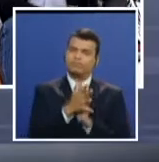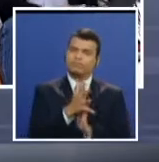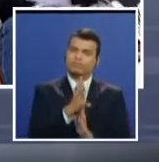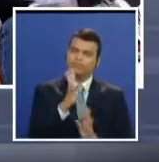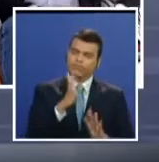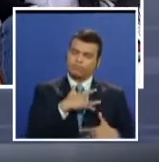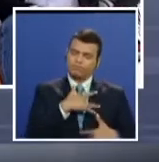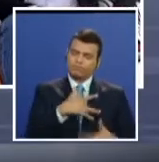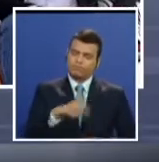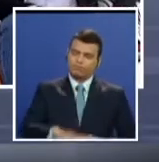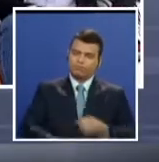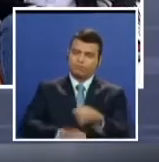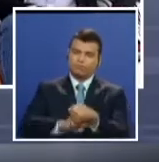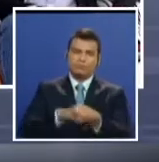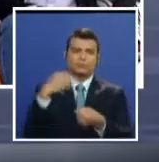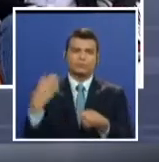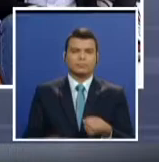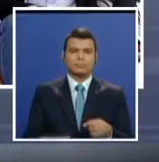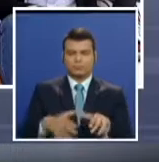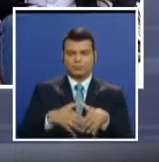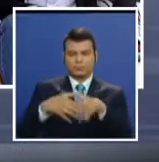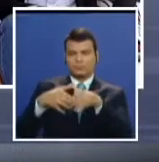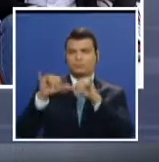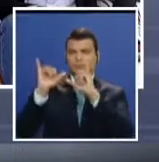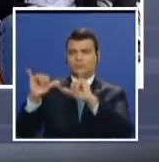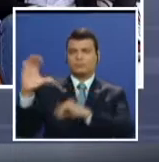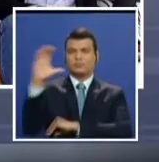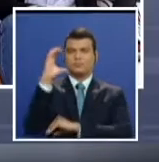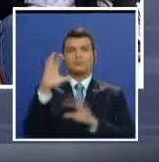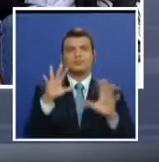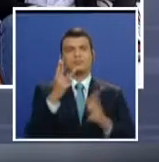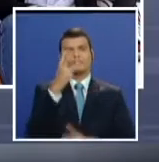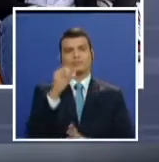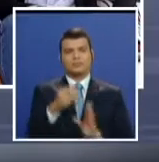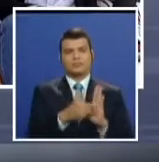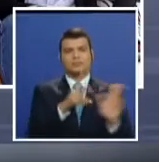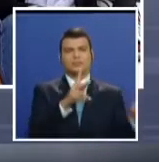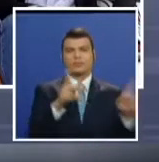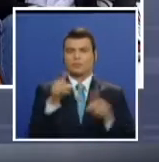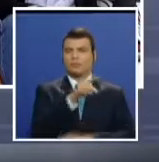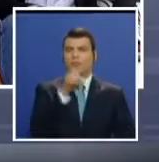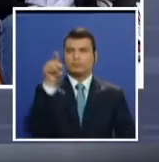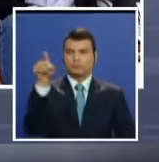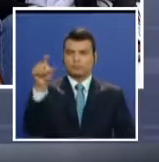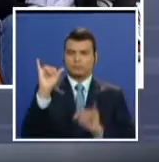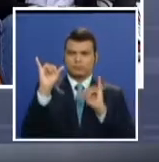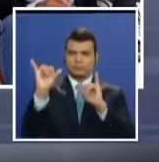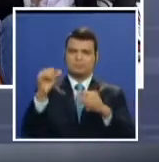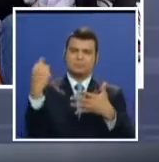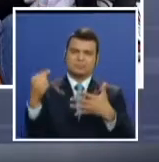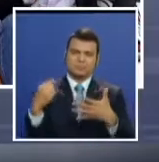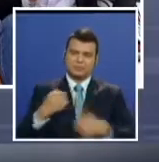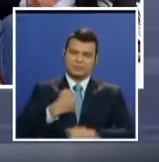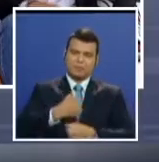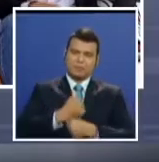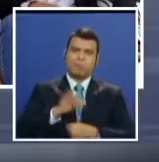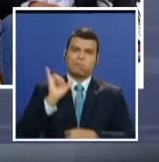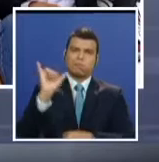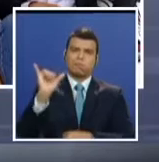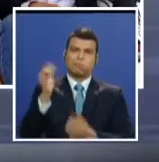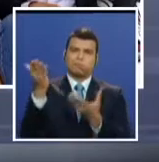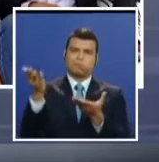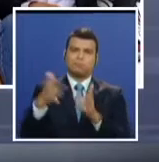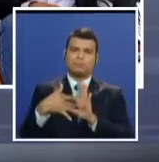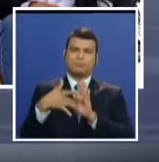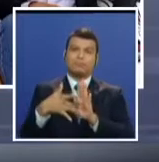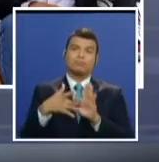nuestras especialmente a la colonia colombiana más de 30 mil colombianos que se encuentran realizando diferentes labores allí en chile